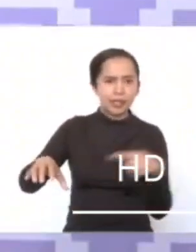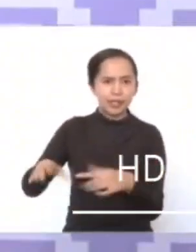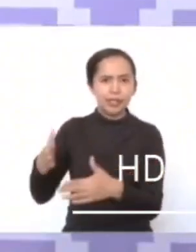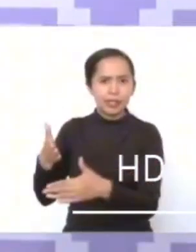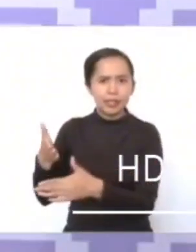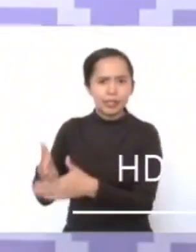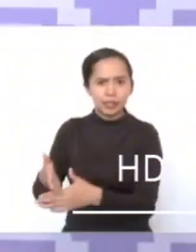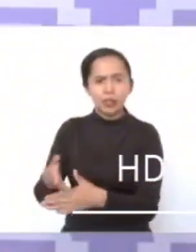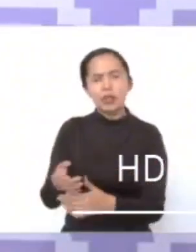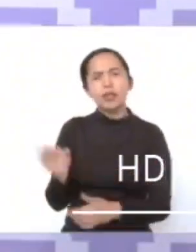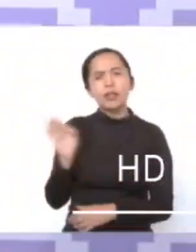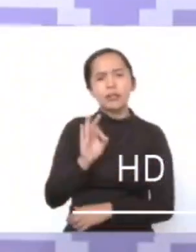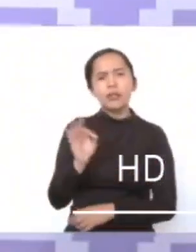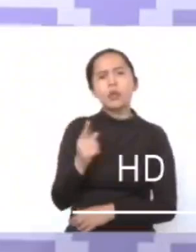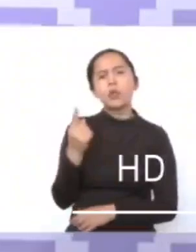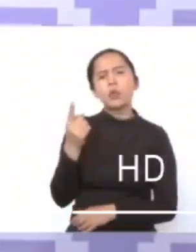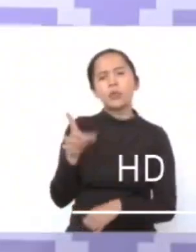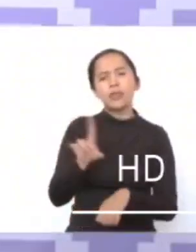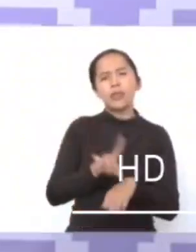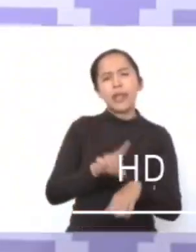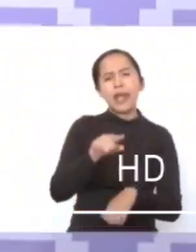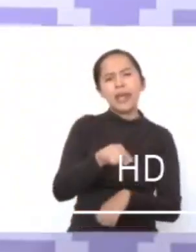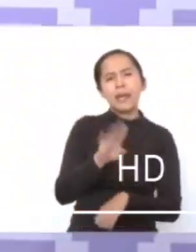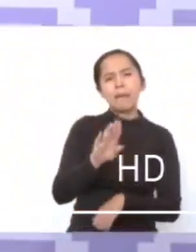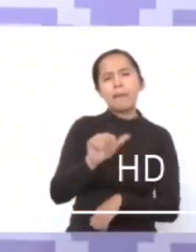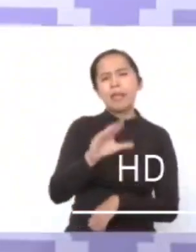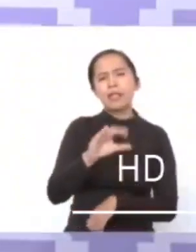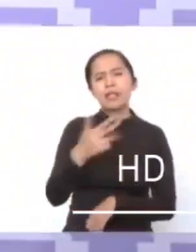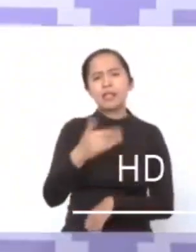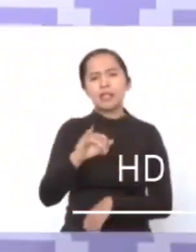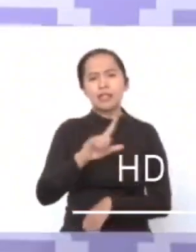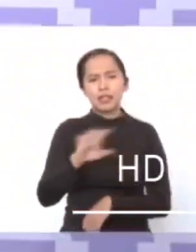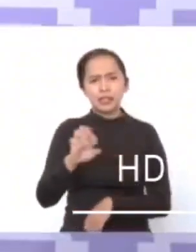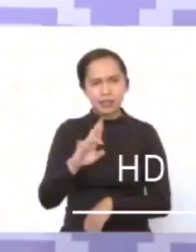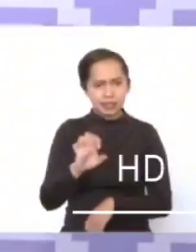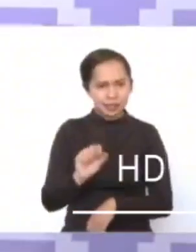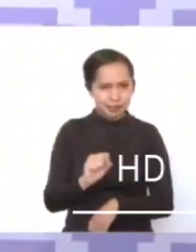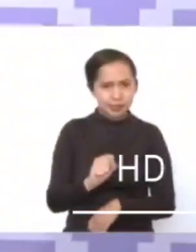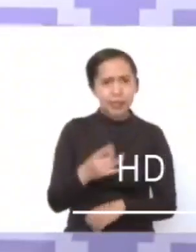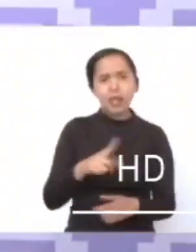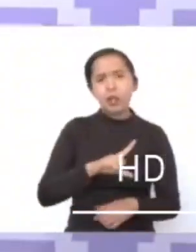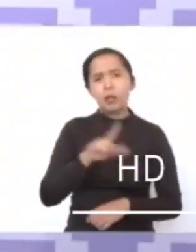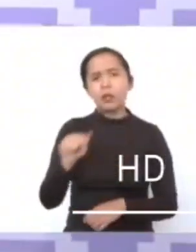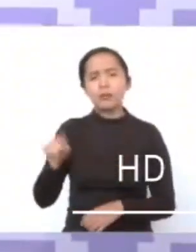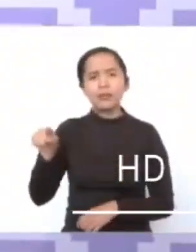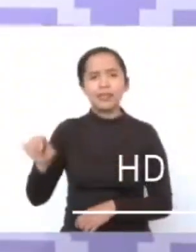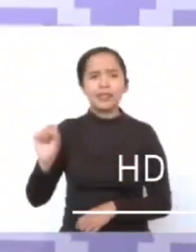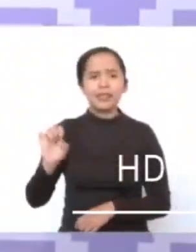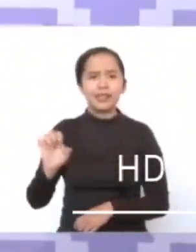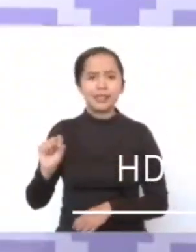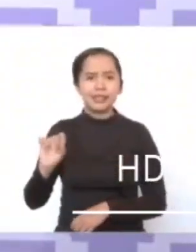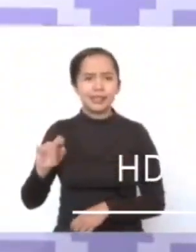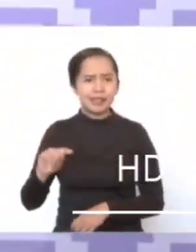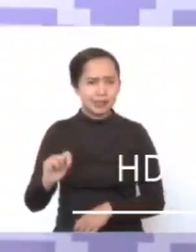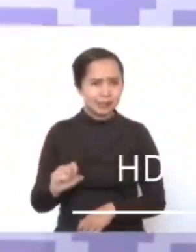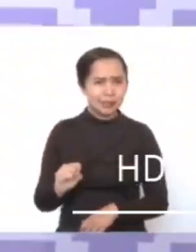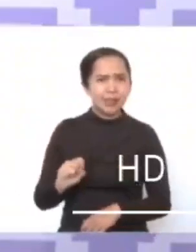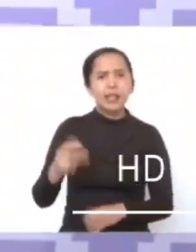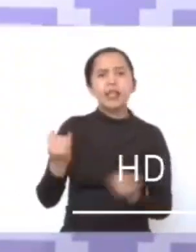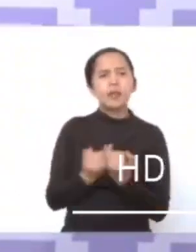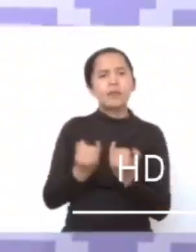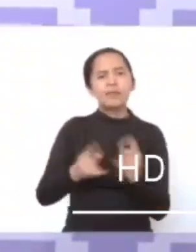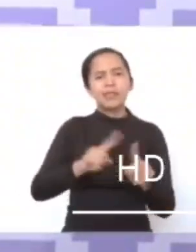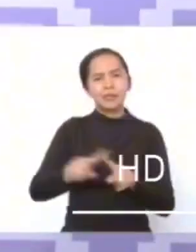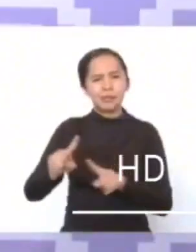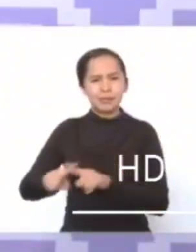media superior. Un día vamos a bachilleres en las 16 alcaldías. Otro día vamos a los CECITS en las 16 alcaldías y